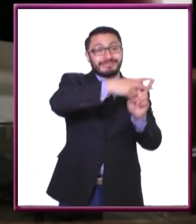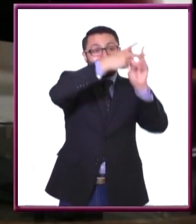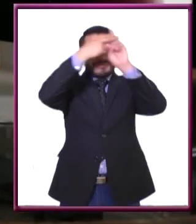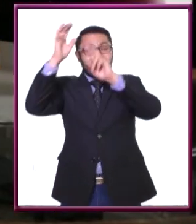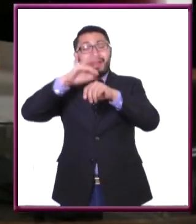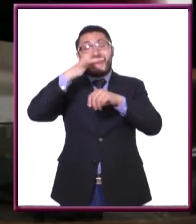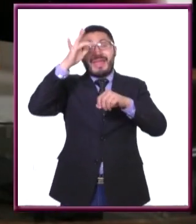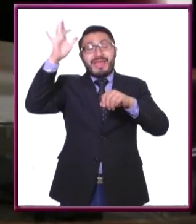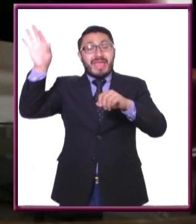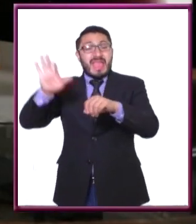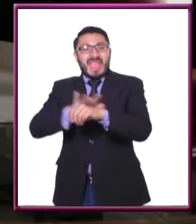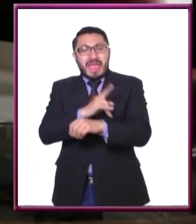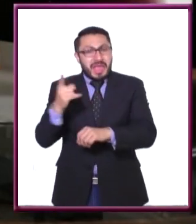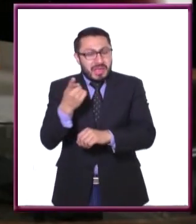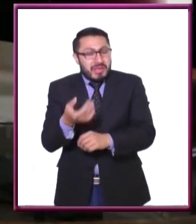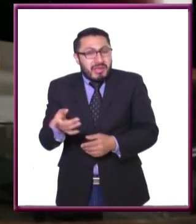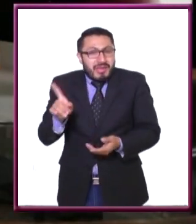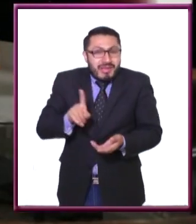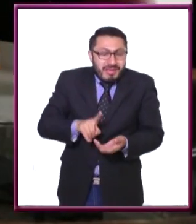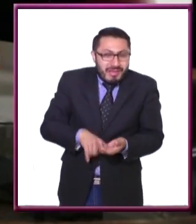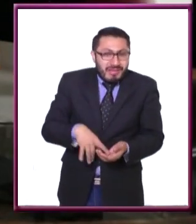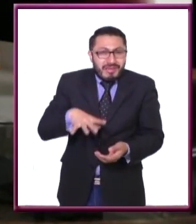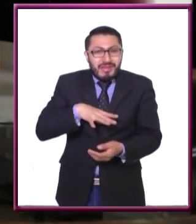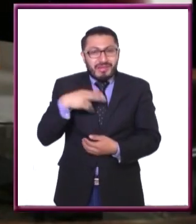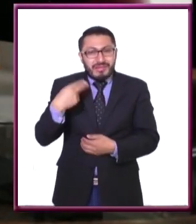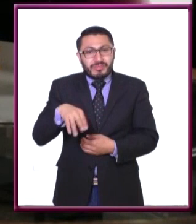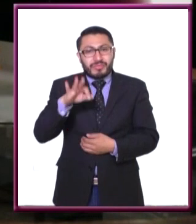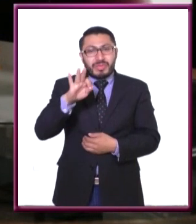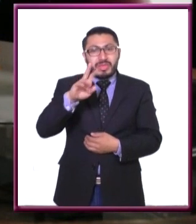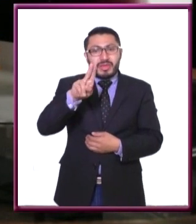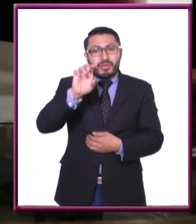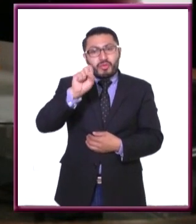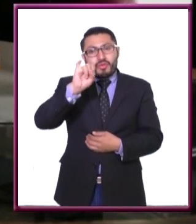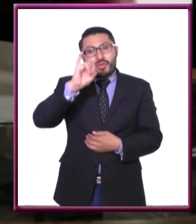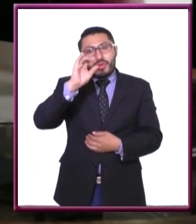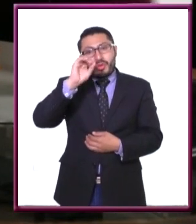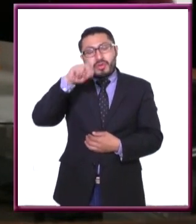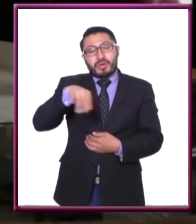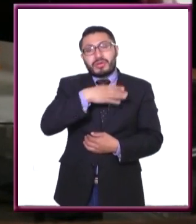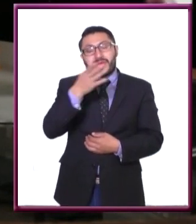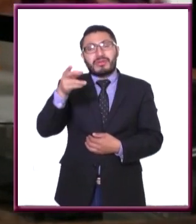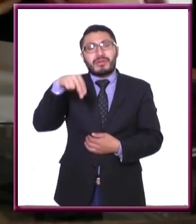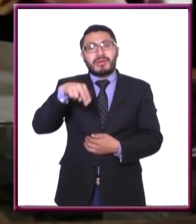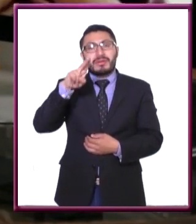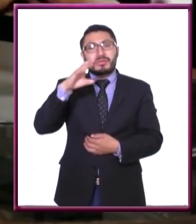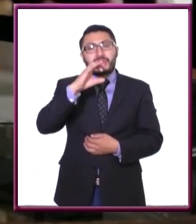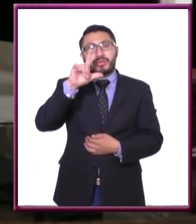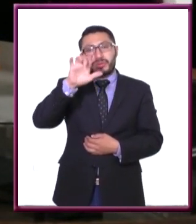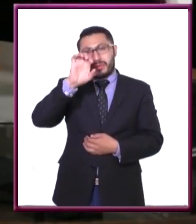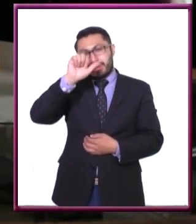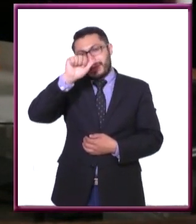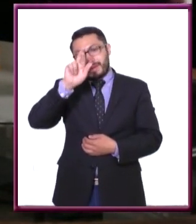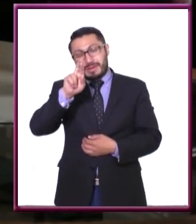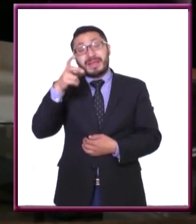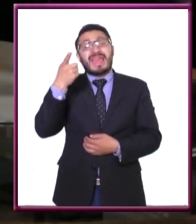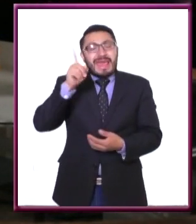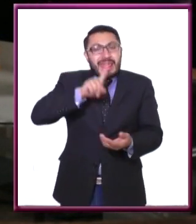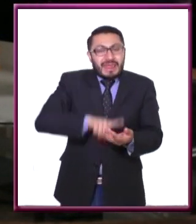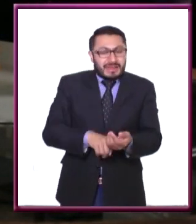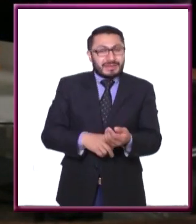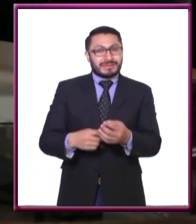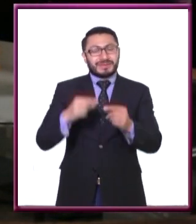estrellas brillan por un proceso que se llama la fusión nuclear. Cada uno de nosotros está hecho de